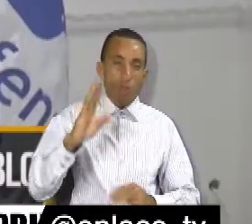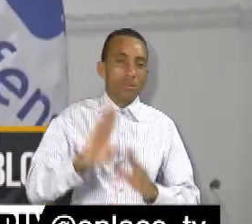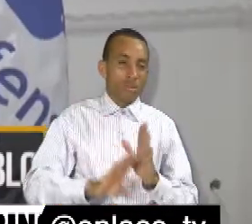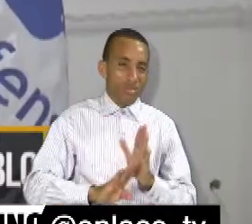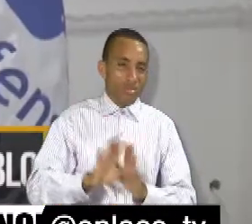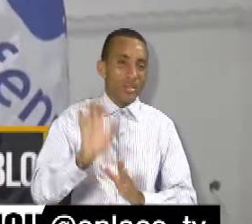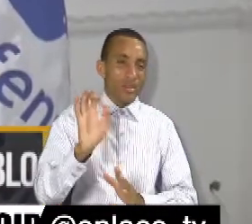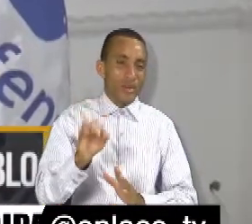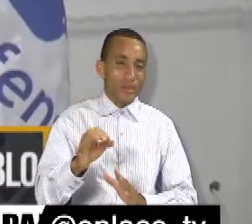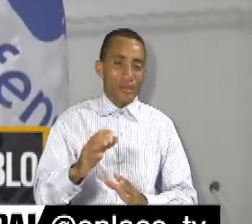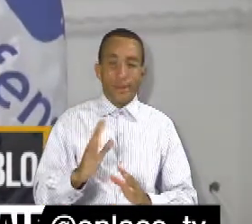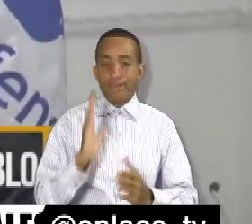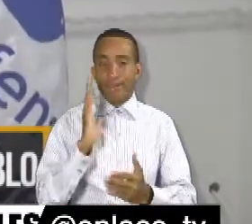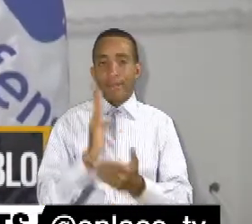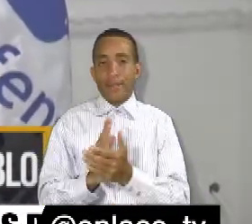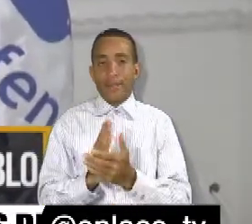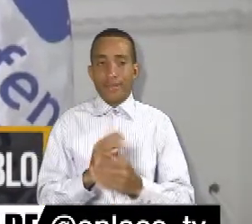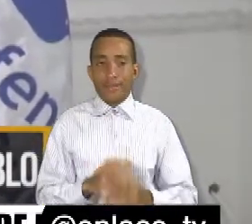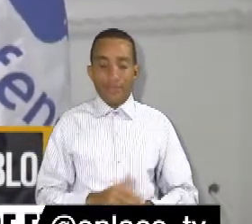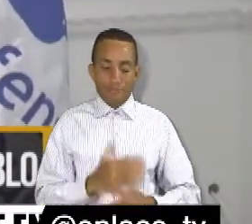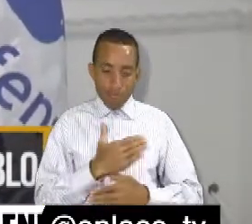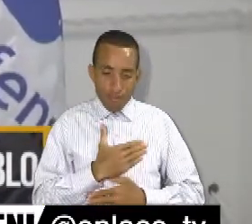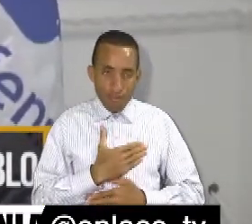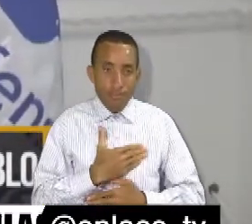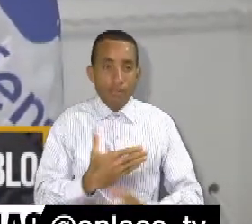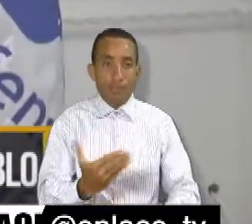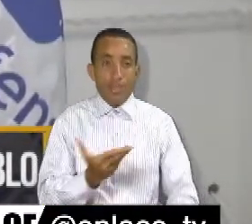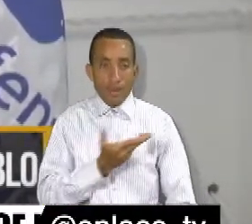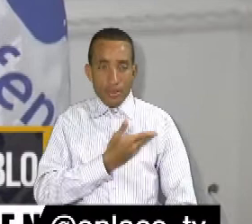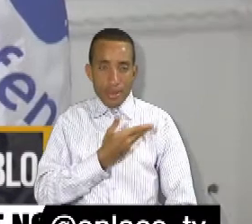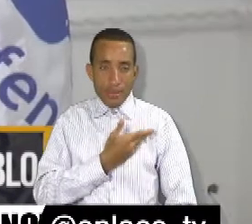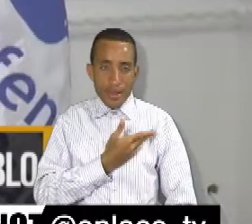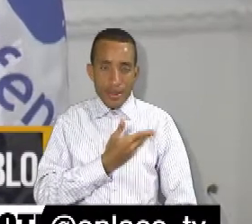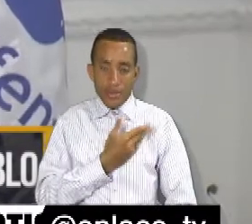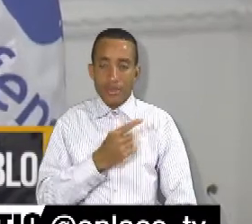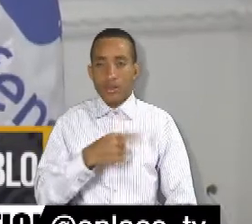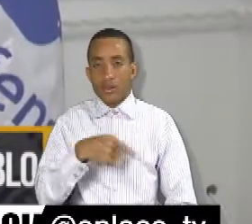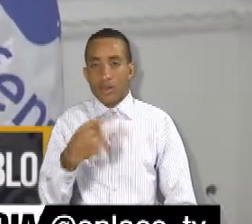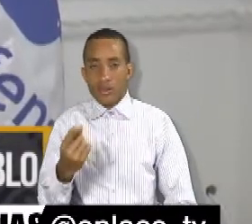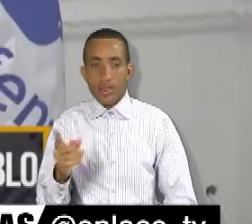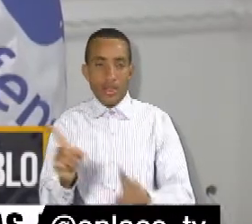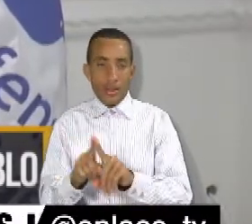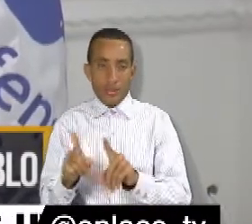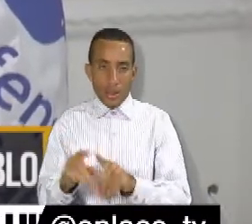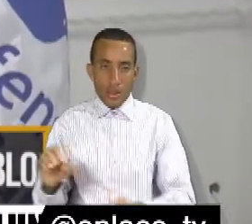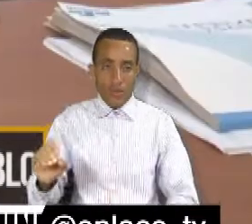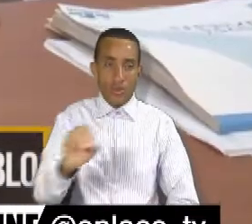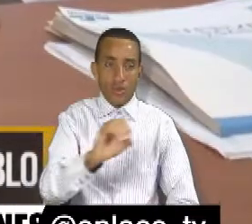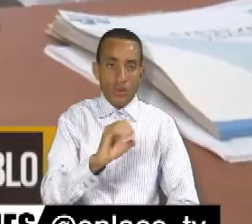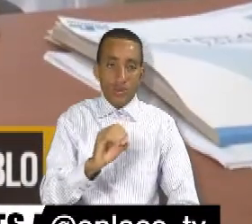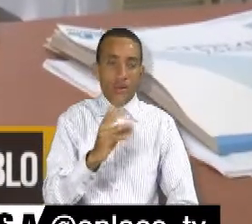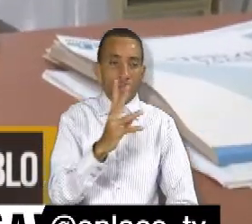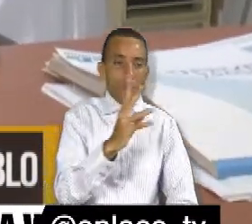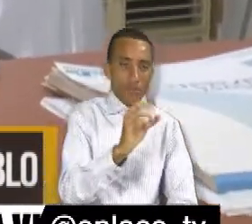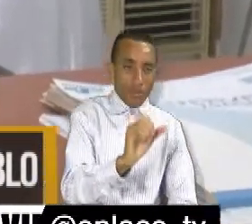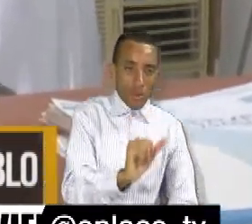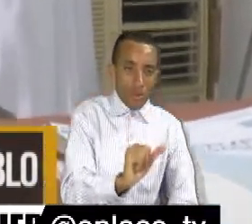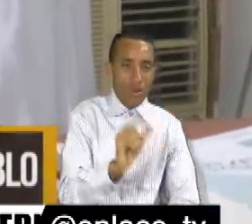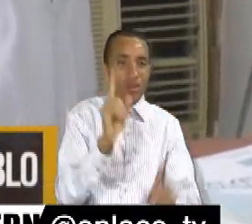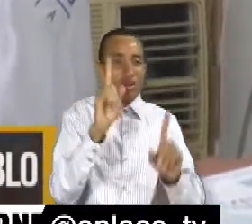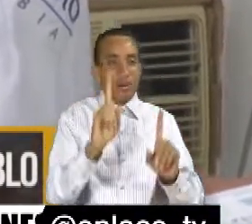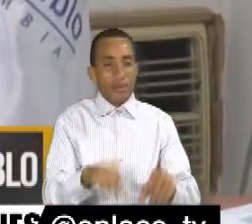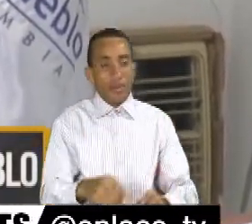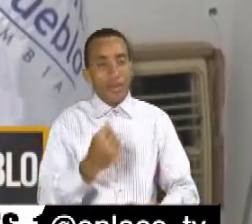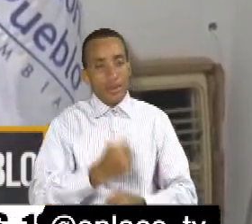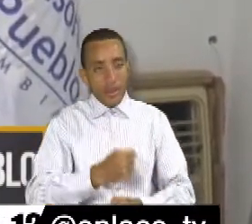solidaridad a su señora madre, a sus hermanos, a su esposa, que también trabaja